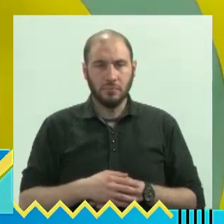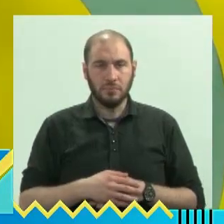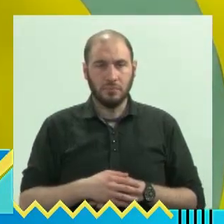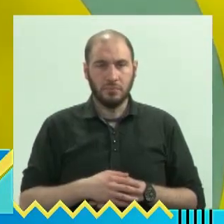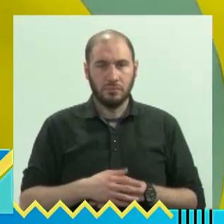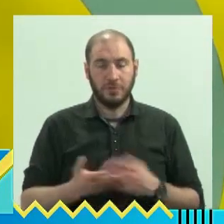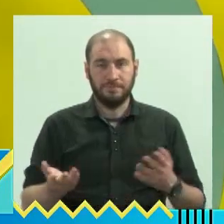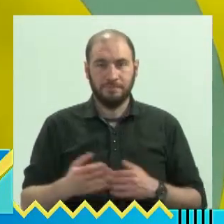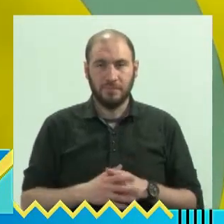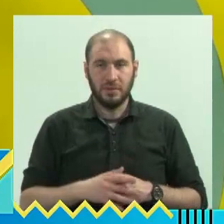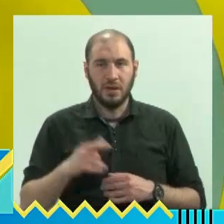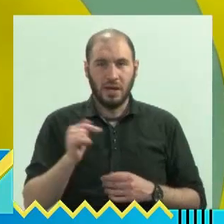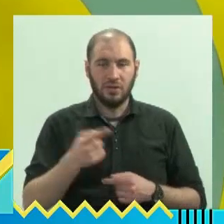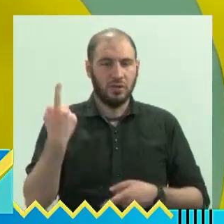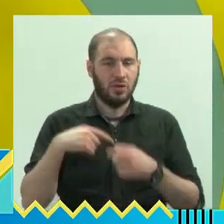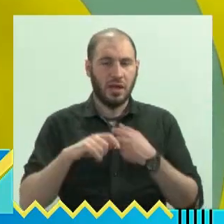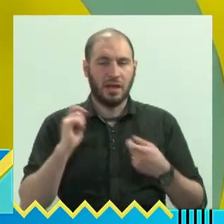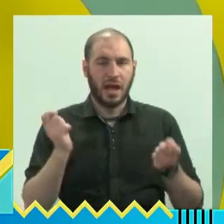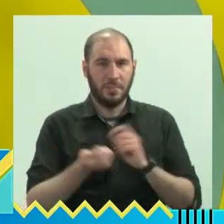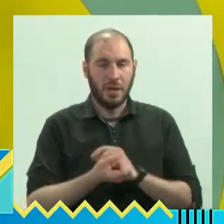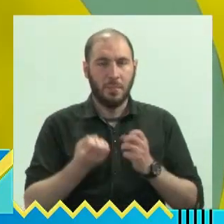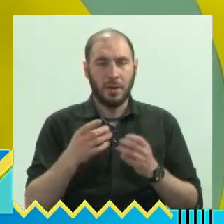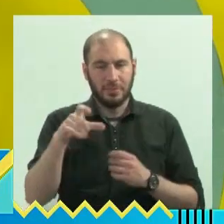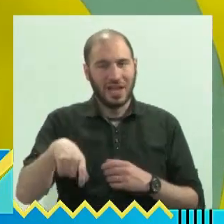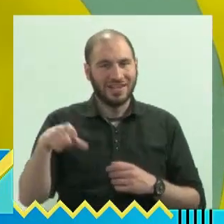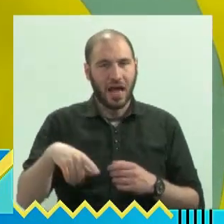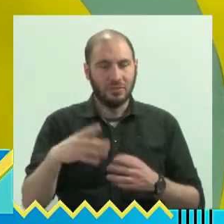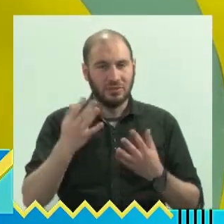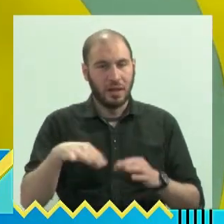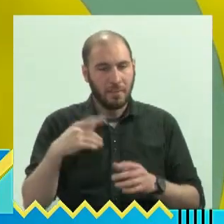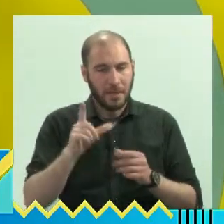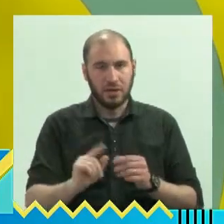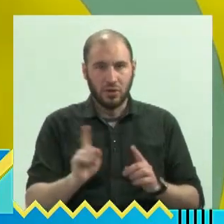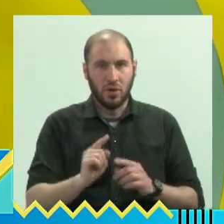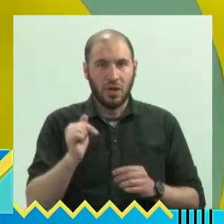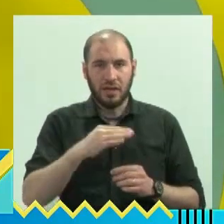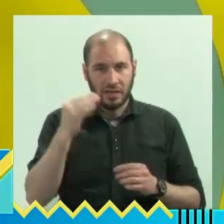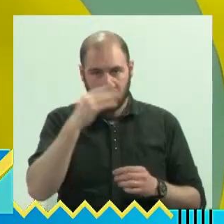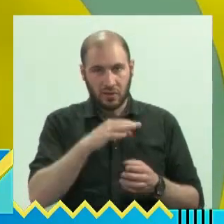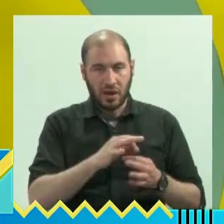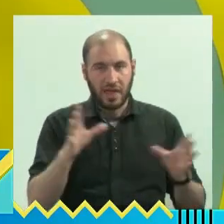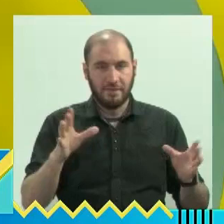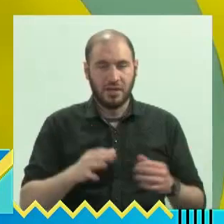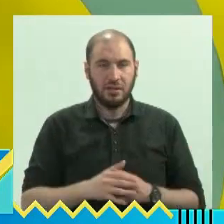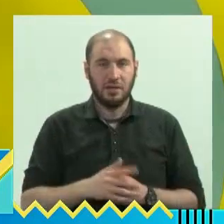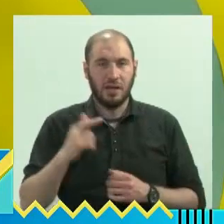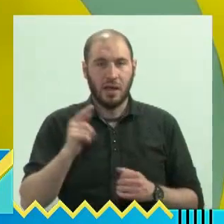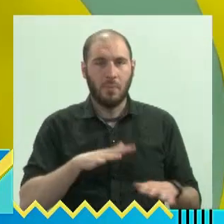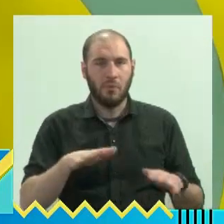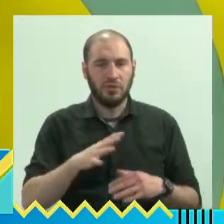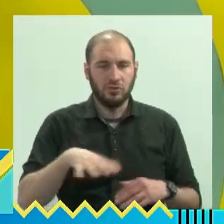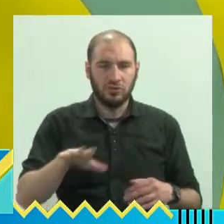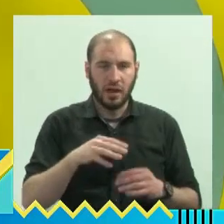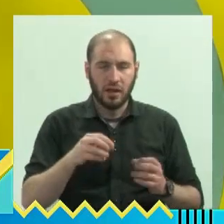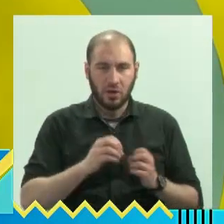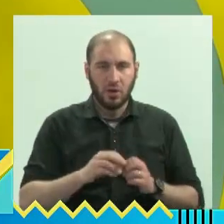Eso, bueno, cambia un poco la historia, ¿no? Porque ya no es un esclavo redimido por la revolución, sino que ya es un negro libre que tiene una movilidad social a